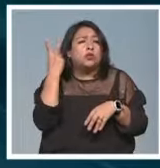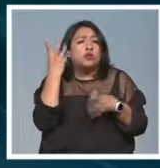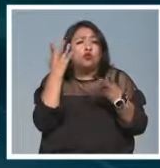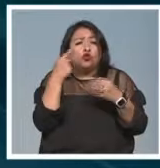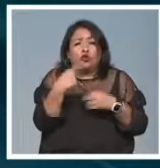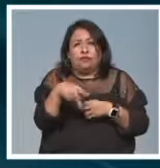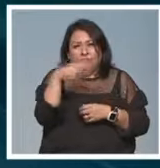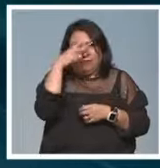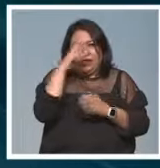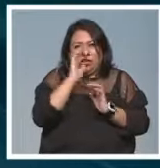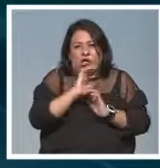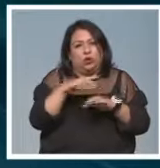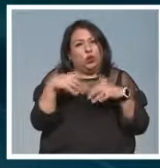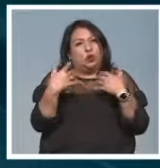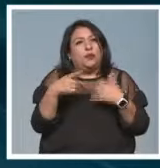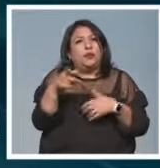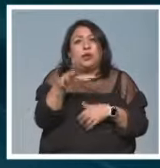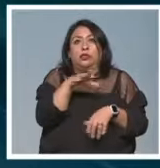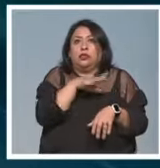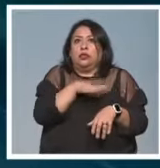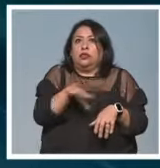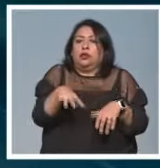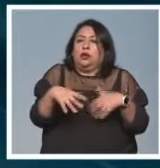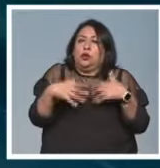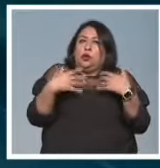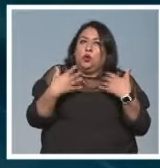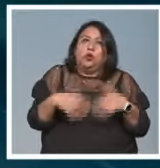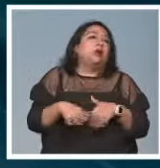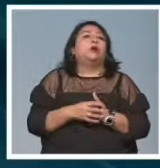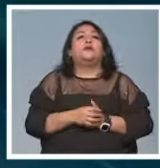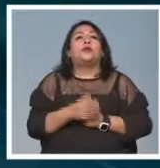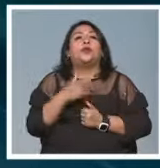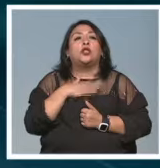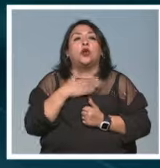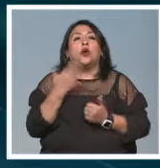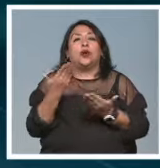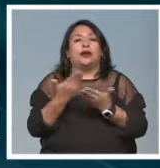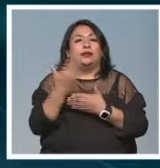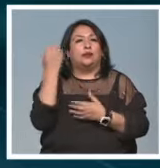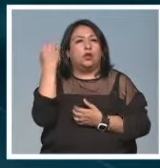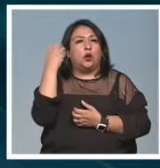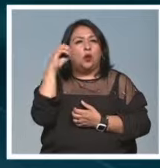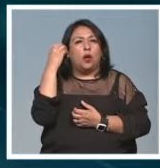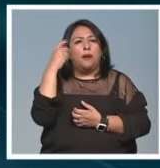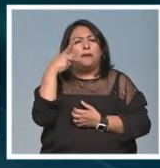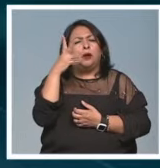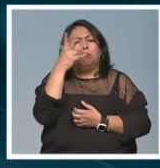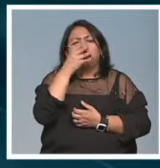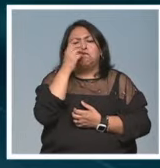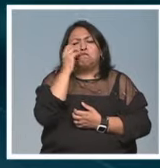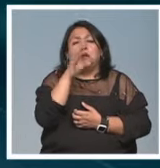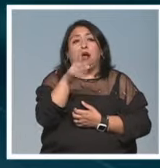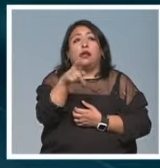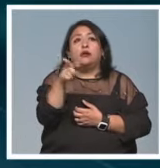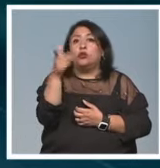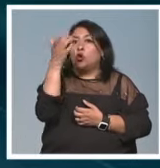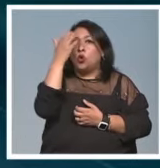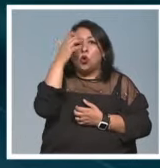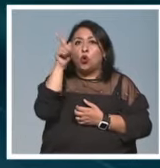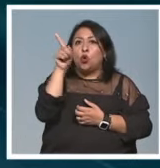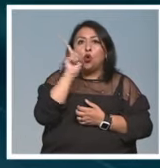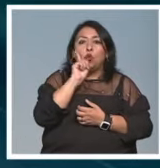cantantes mexicanos. Increíble esto. Yo soy de Oaxaca, pero fabuloso, ¿eh? No la